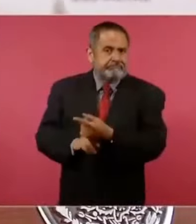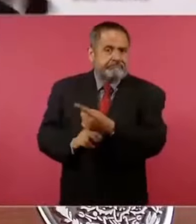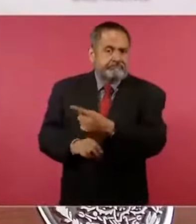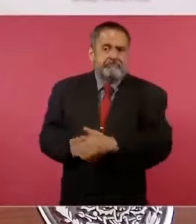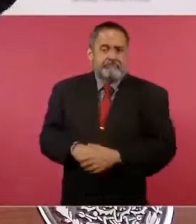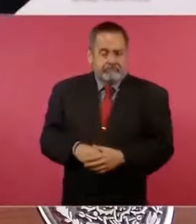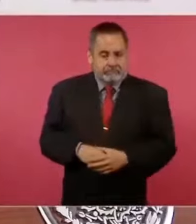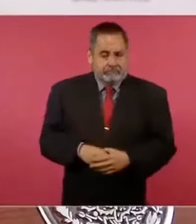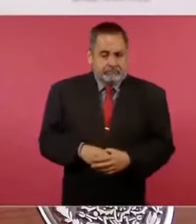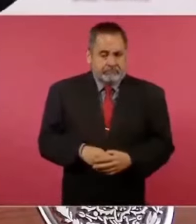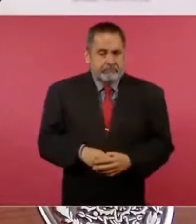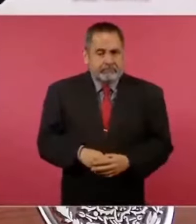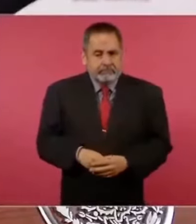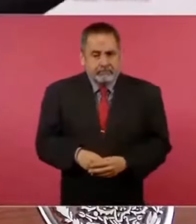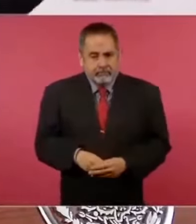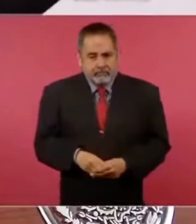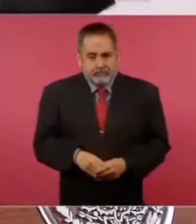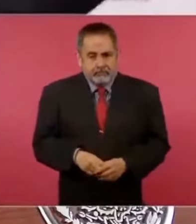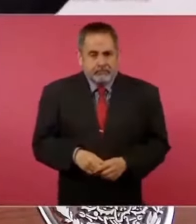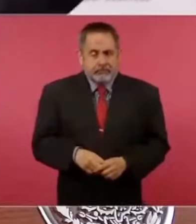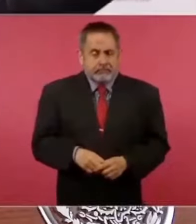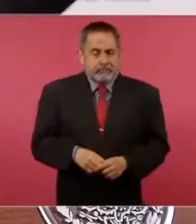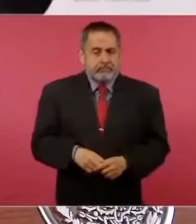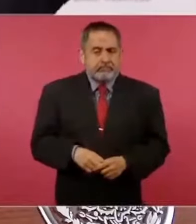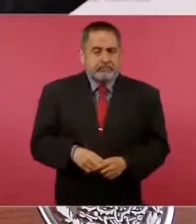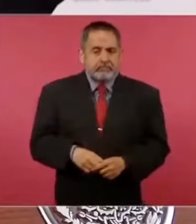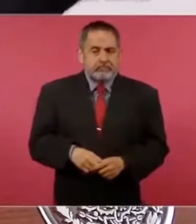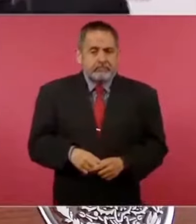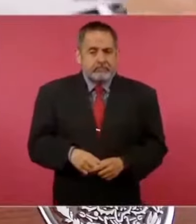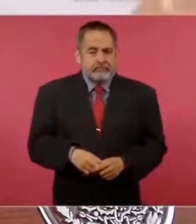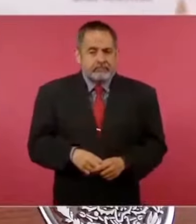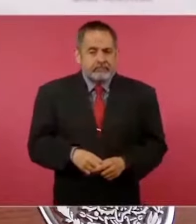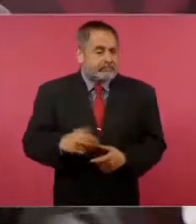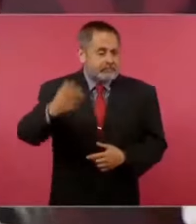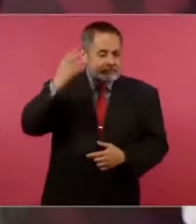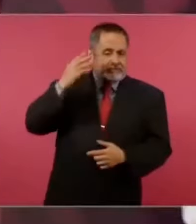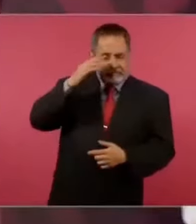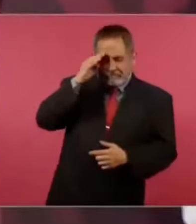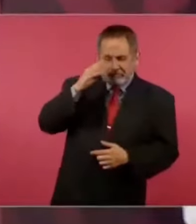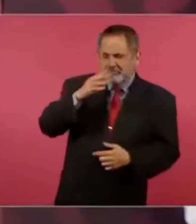que bastaba una guerra sucia